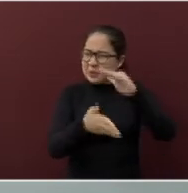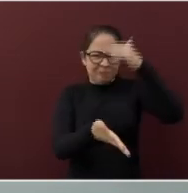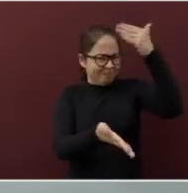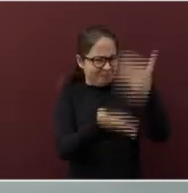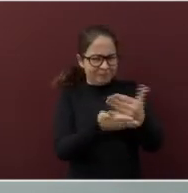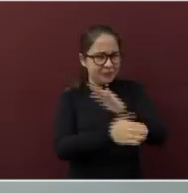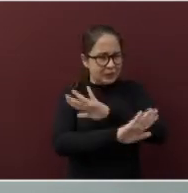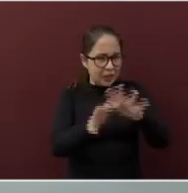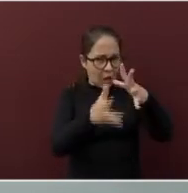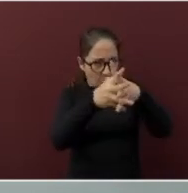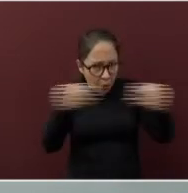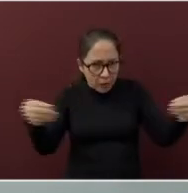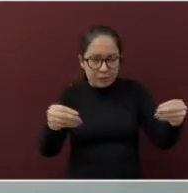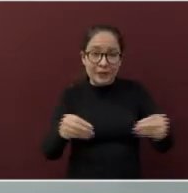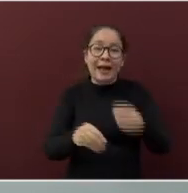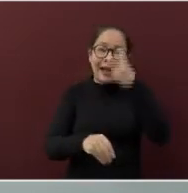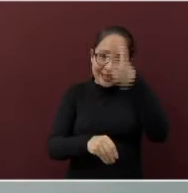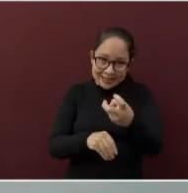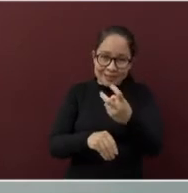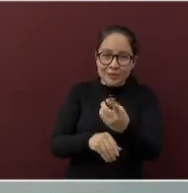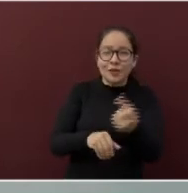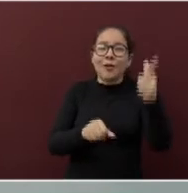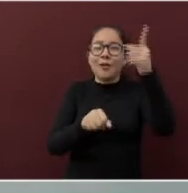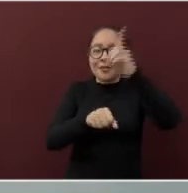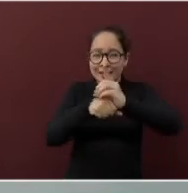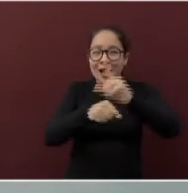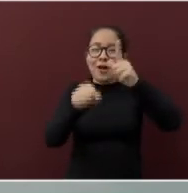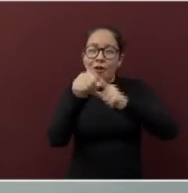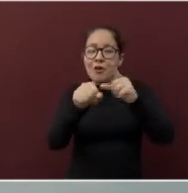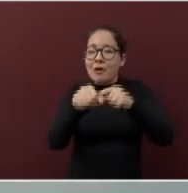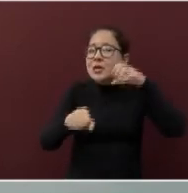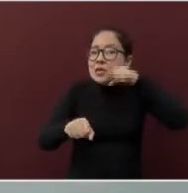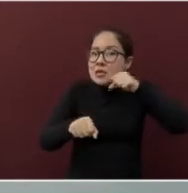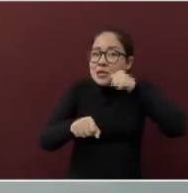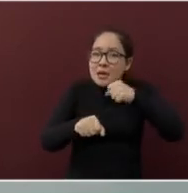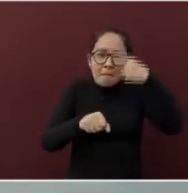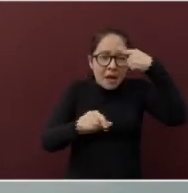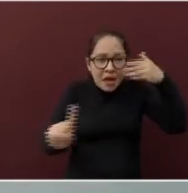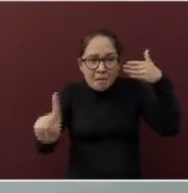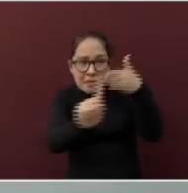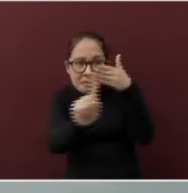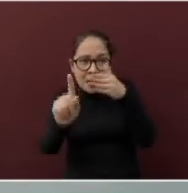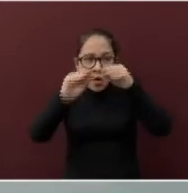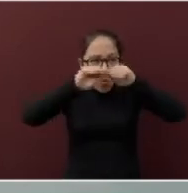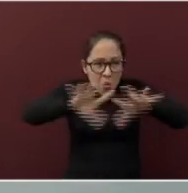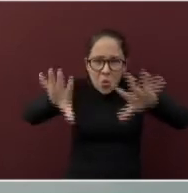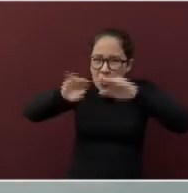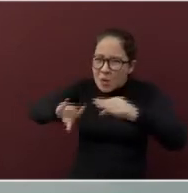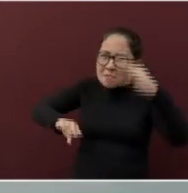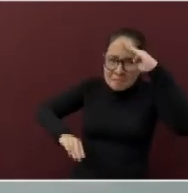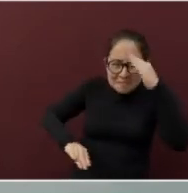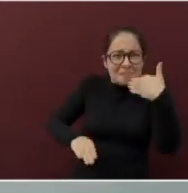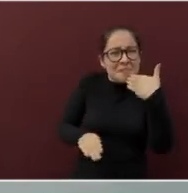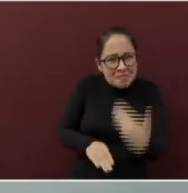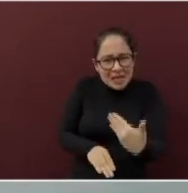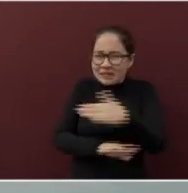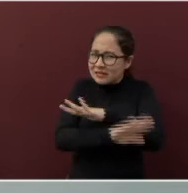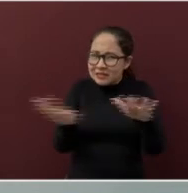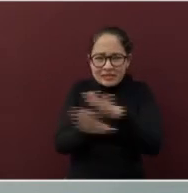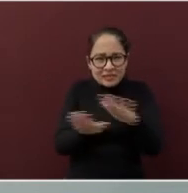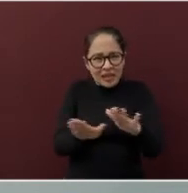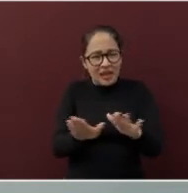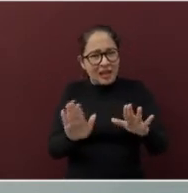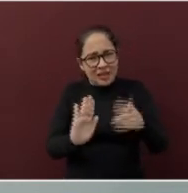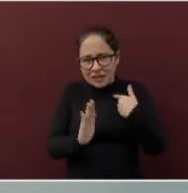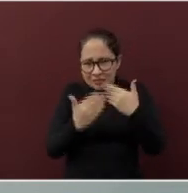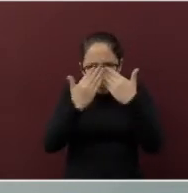conocido como el día naranja que tiene como objetivo generar conciencia para prevenir y erradicar la violencia contra las mujeres